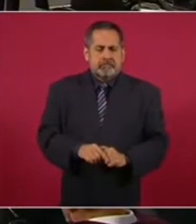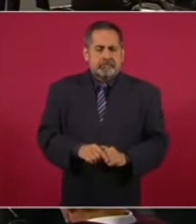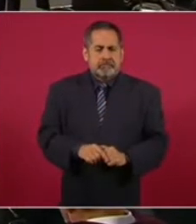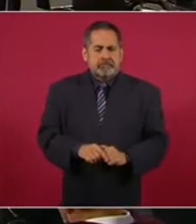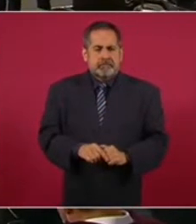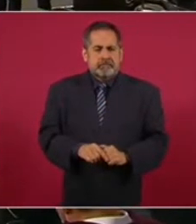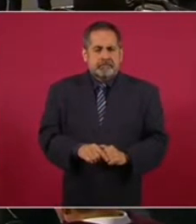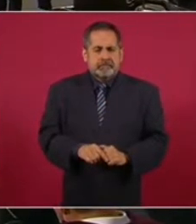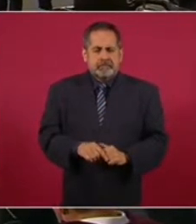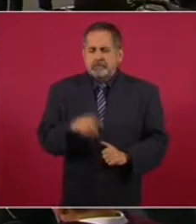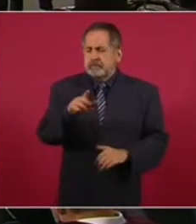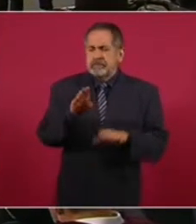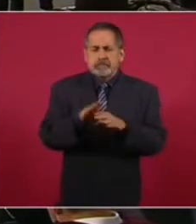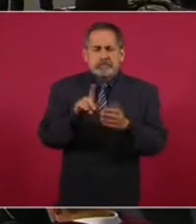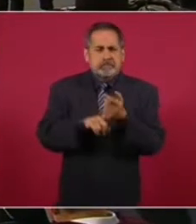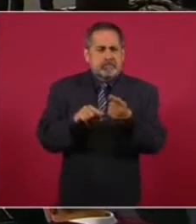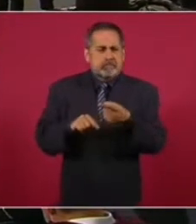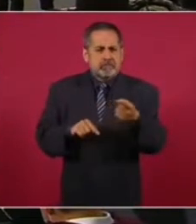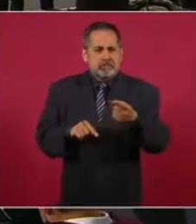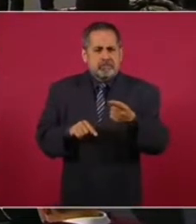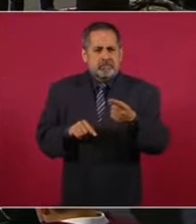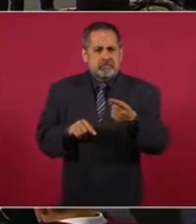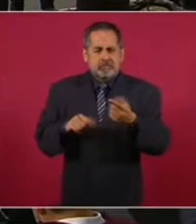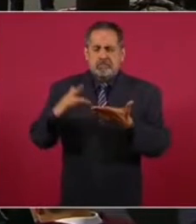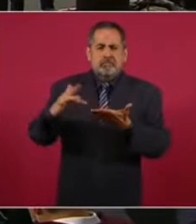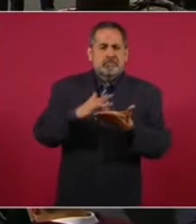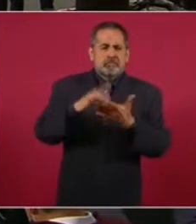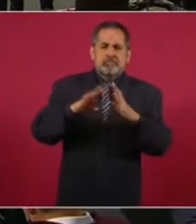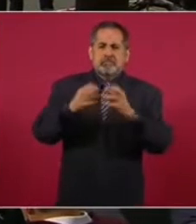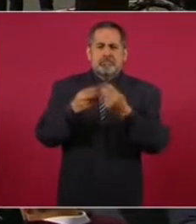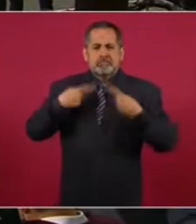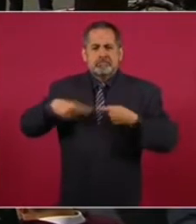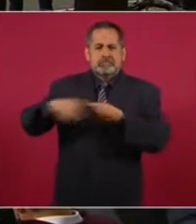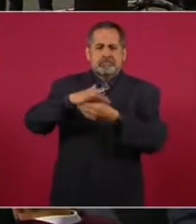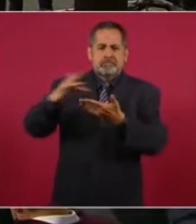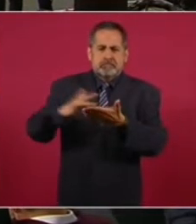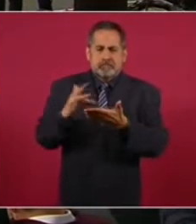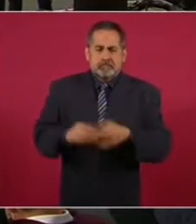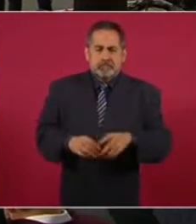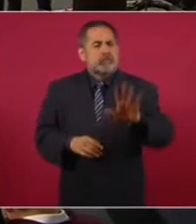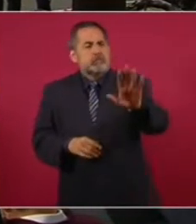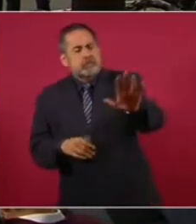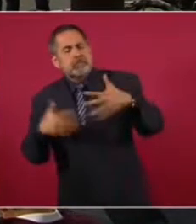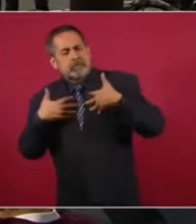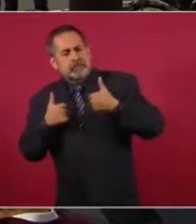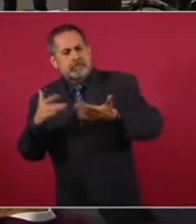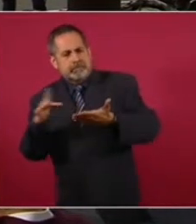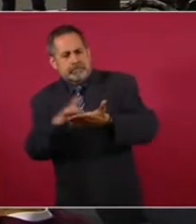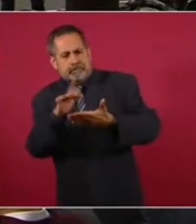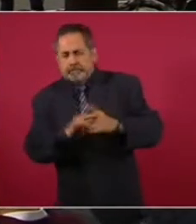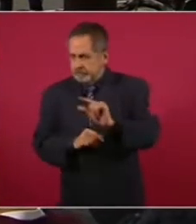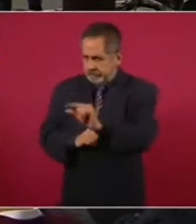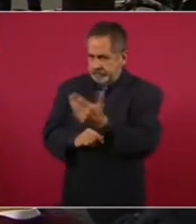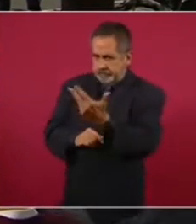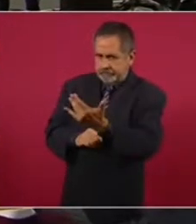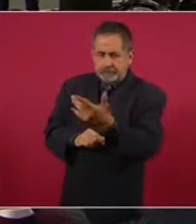de cómo nos está apoyando o respaldando a la gente? Entiendo lo del apoyo, señor presidente, con todo respeto.